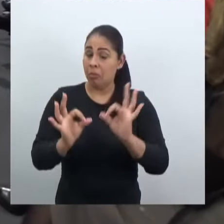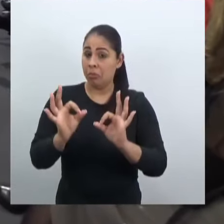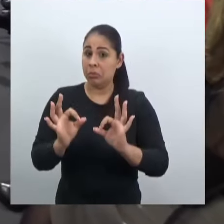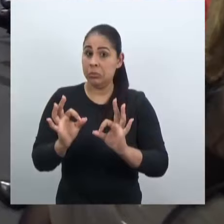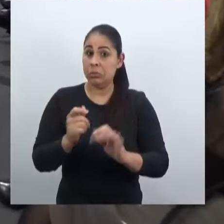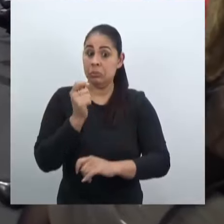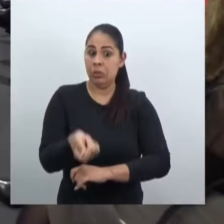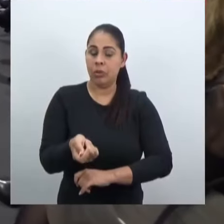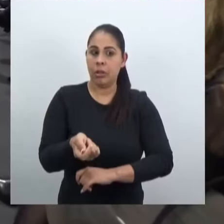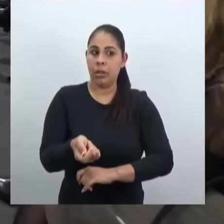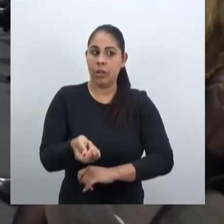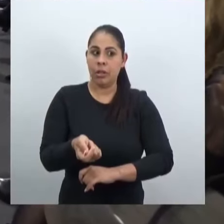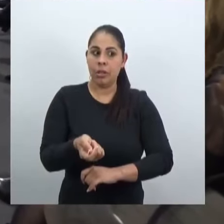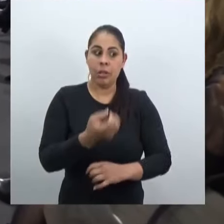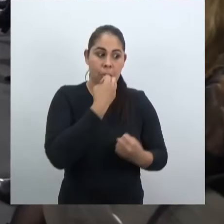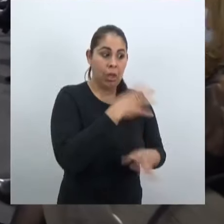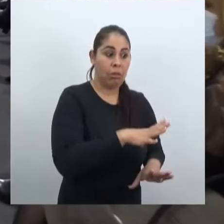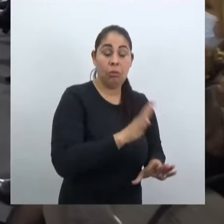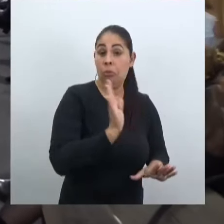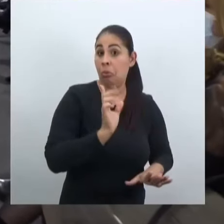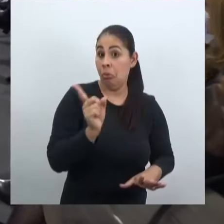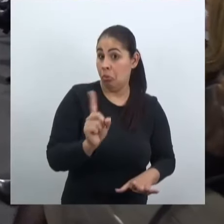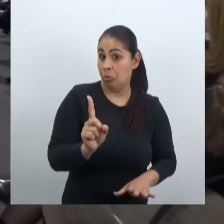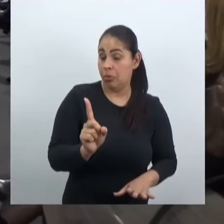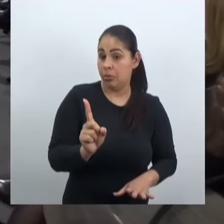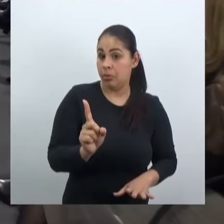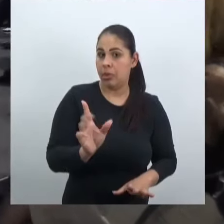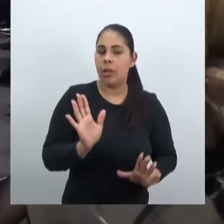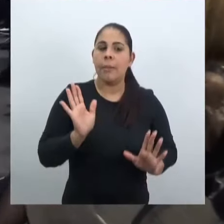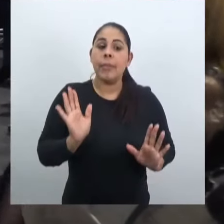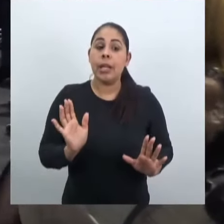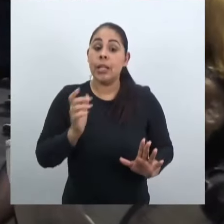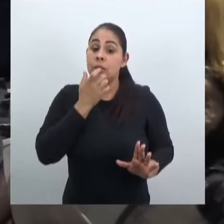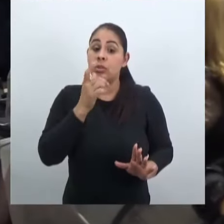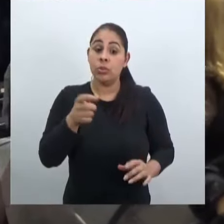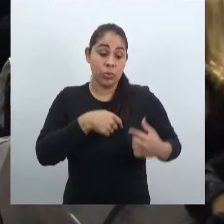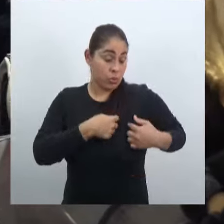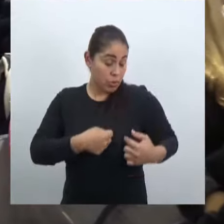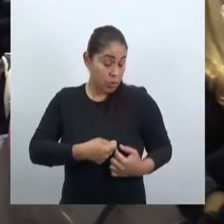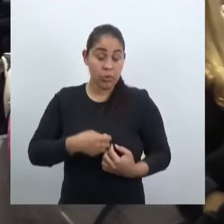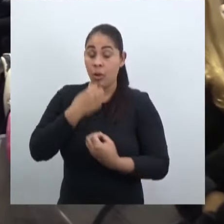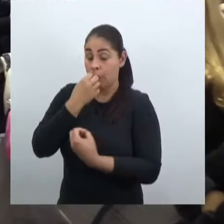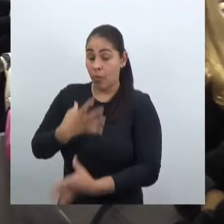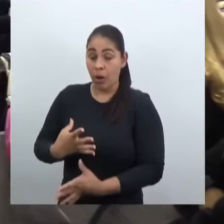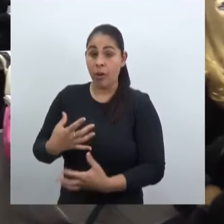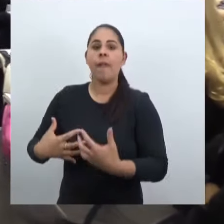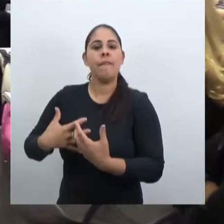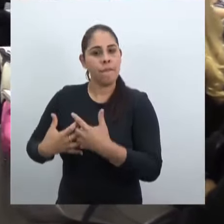Pero cuando tú lo haces con buen corazón, funciona. Y